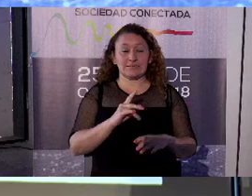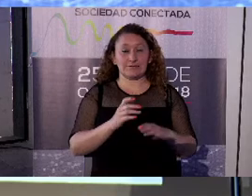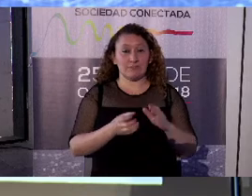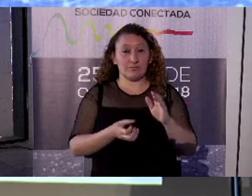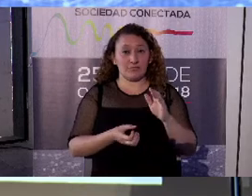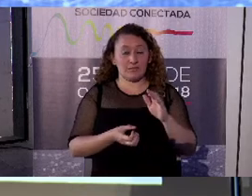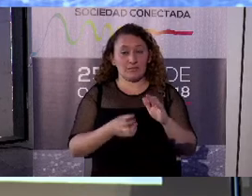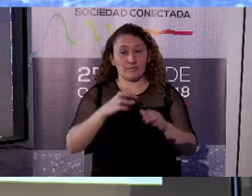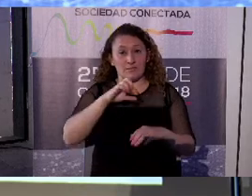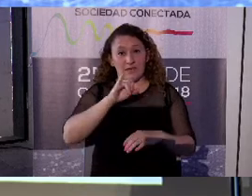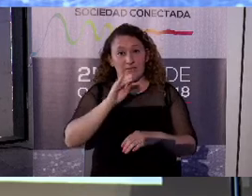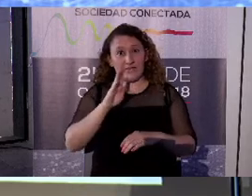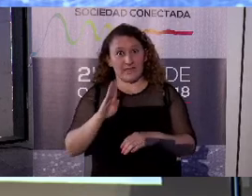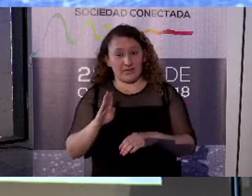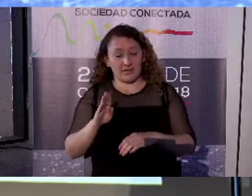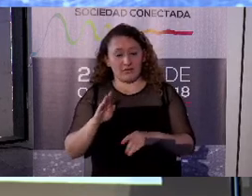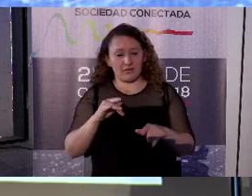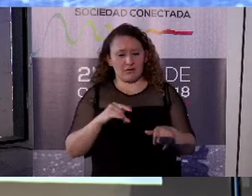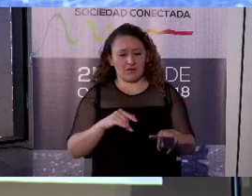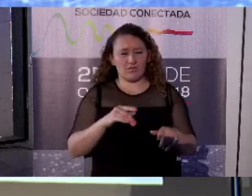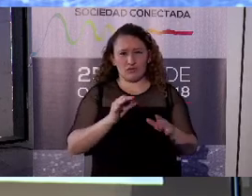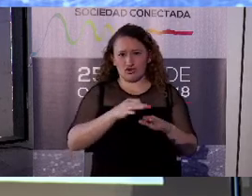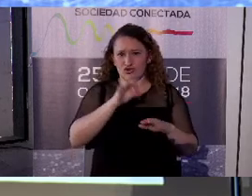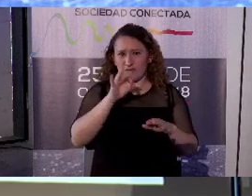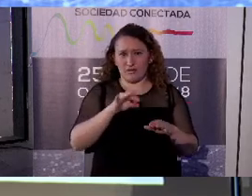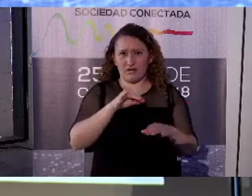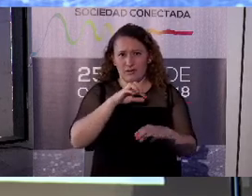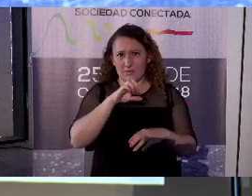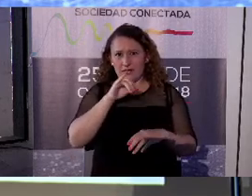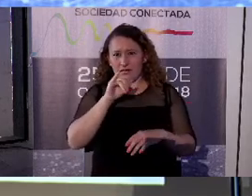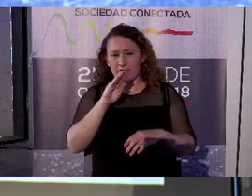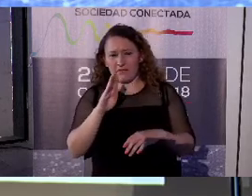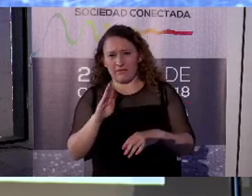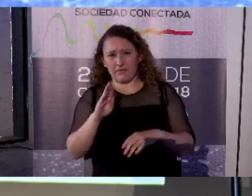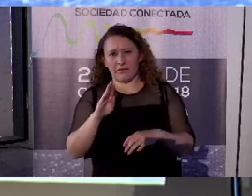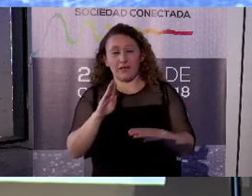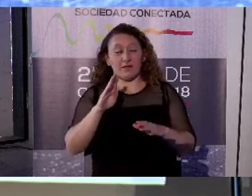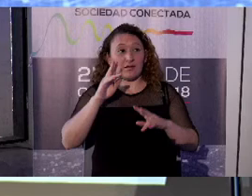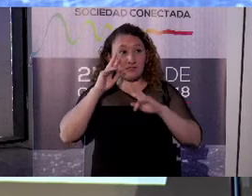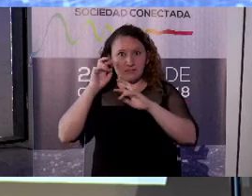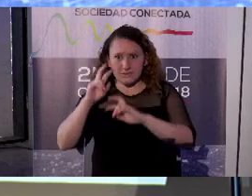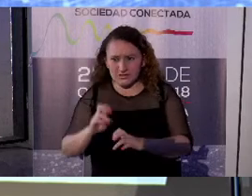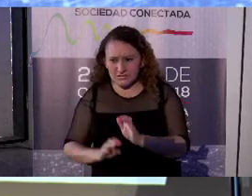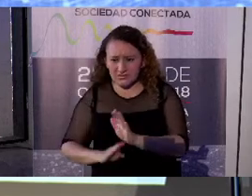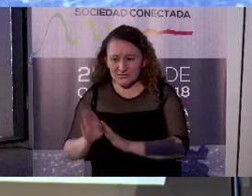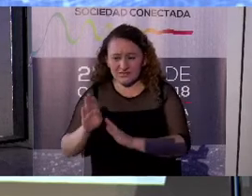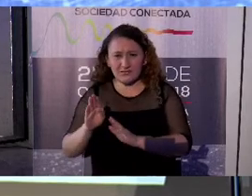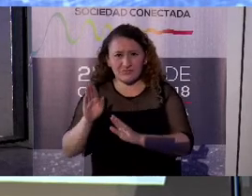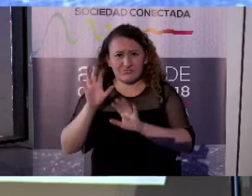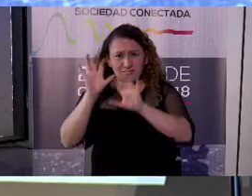los porcentajes que se que se dedican al producto interno bruto para investigación y desarrollo en nuestros países no pasan del